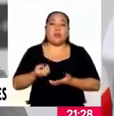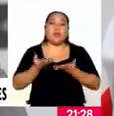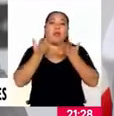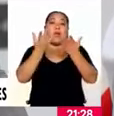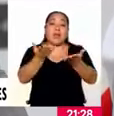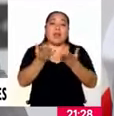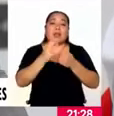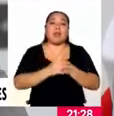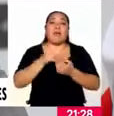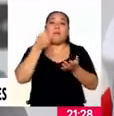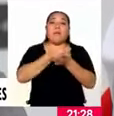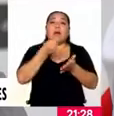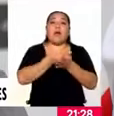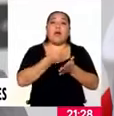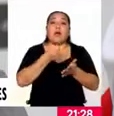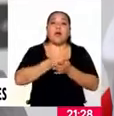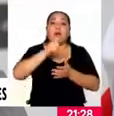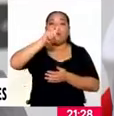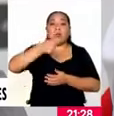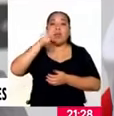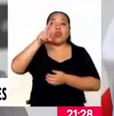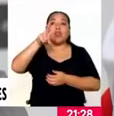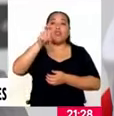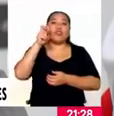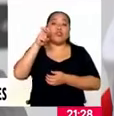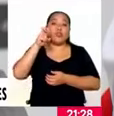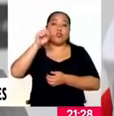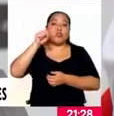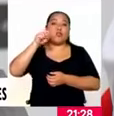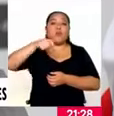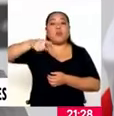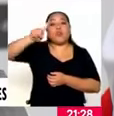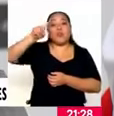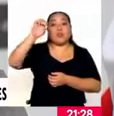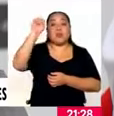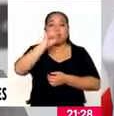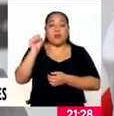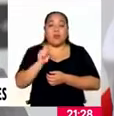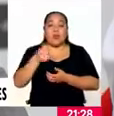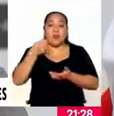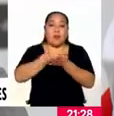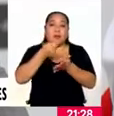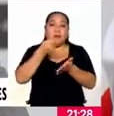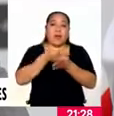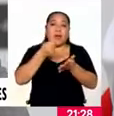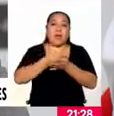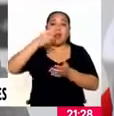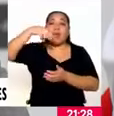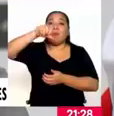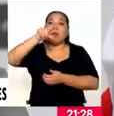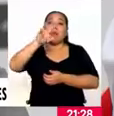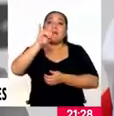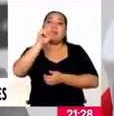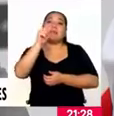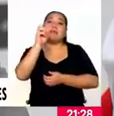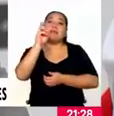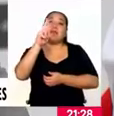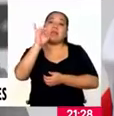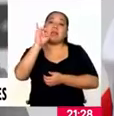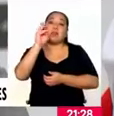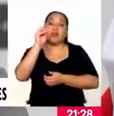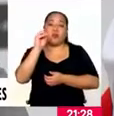y 1.200 millones de soles para la llamada deuda social con el magisterio. Y esos mismos maestros